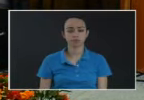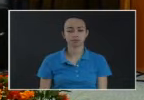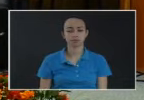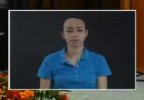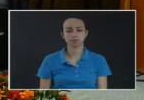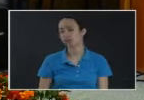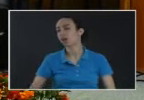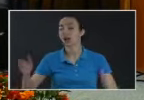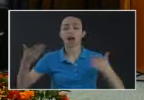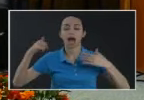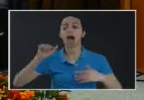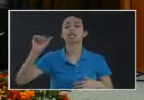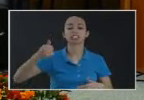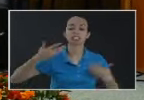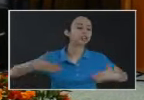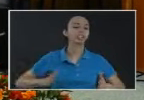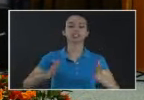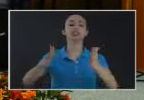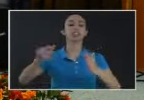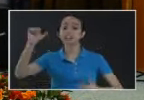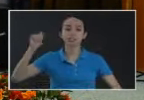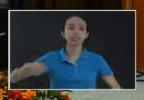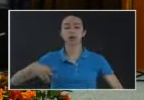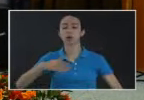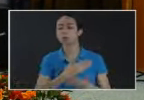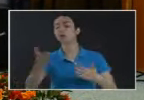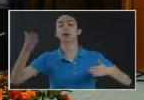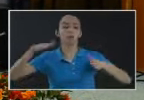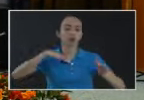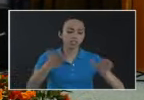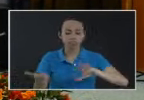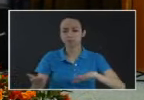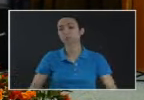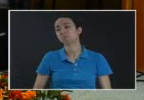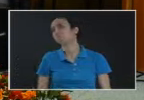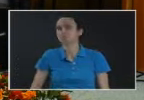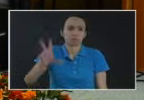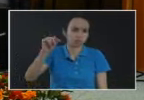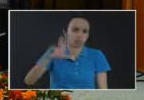Así nací y así voy a morir. No tengas pena.